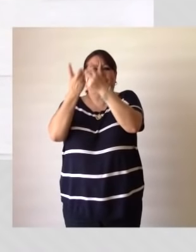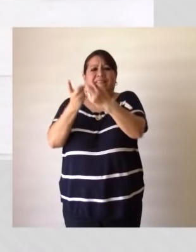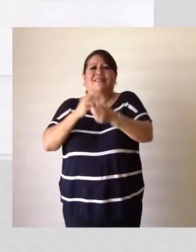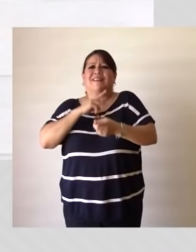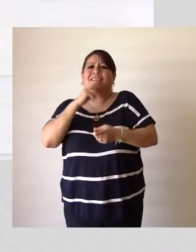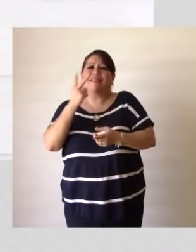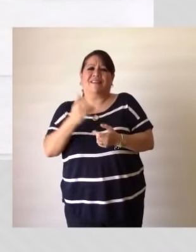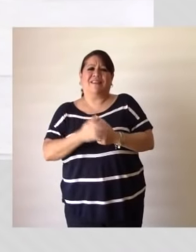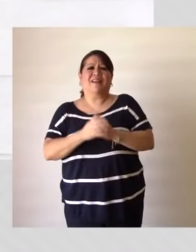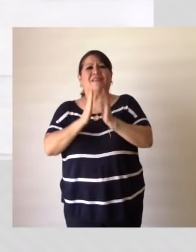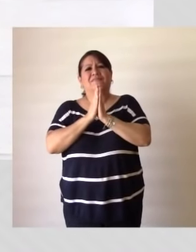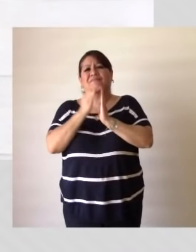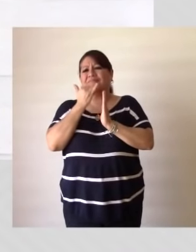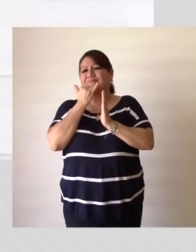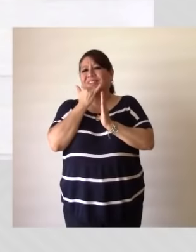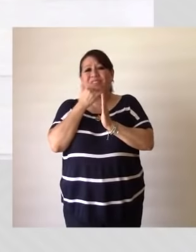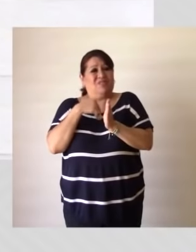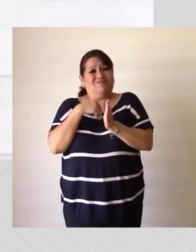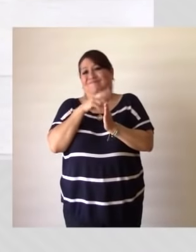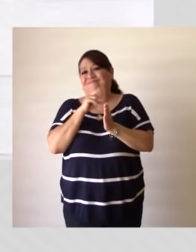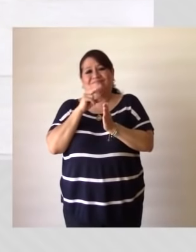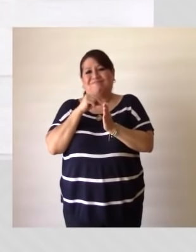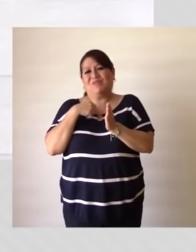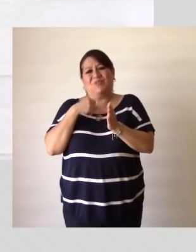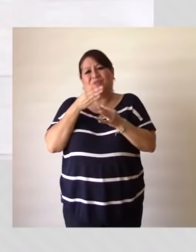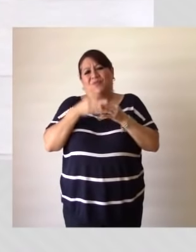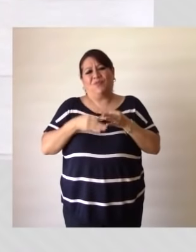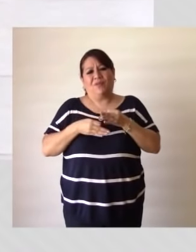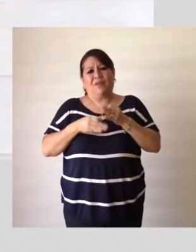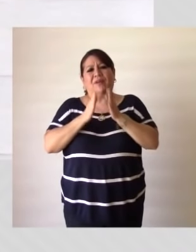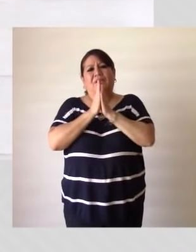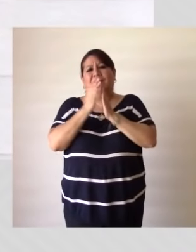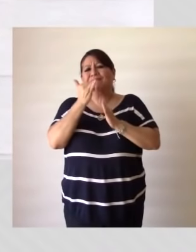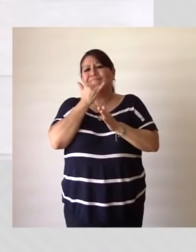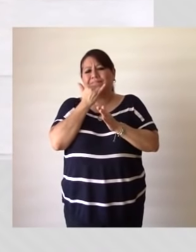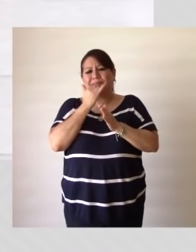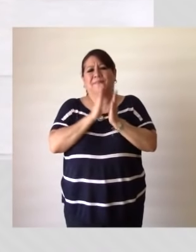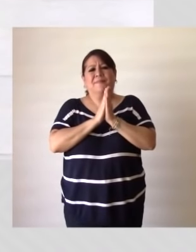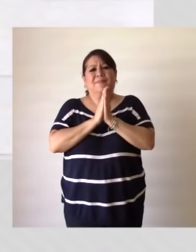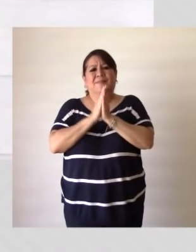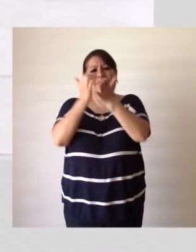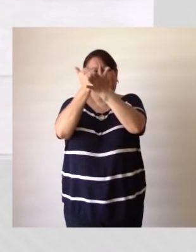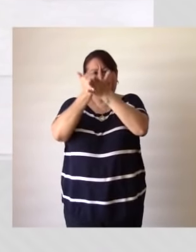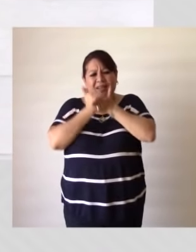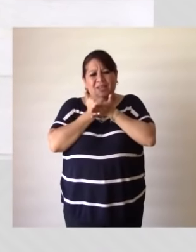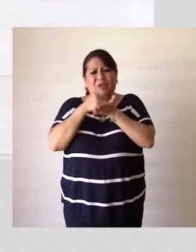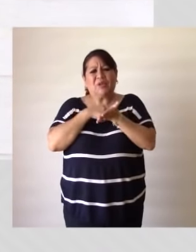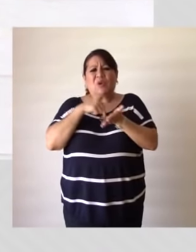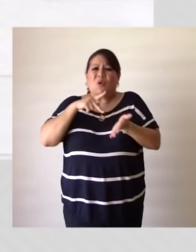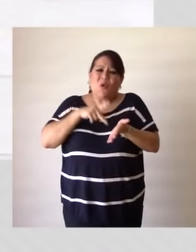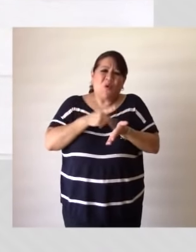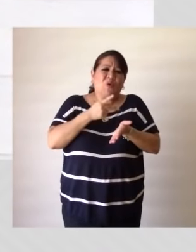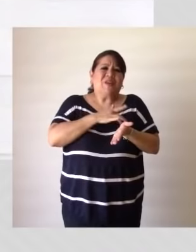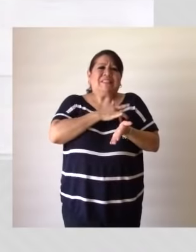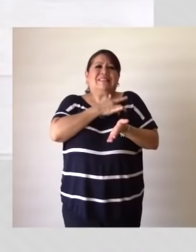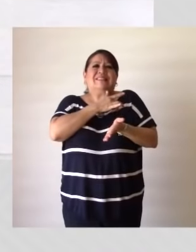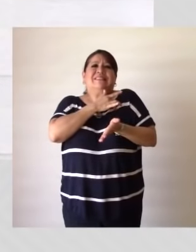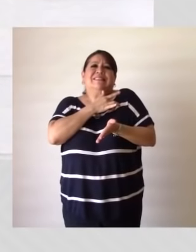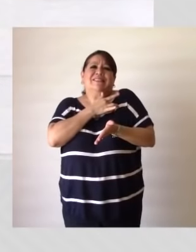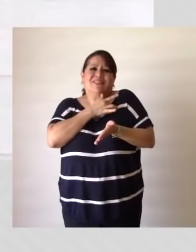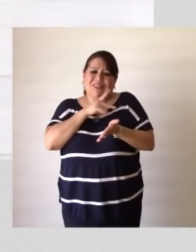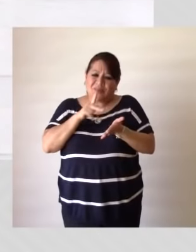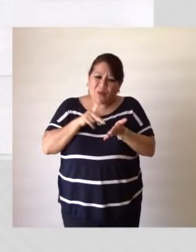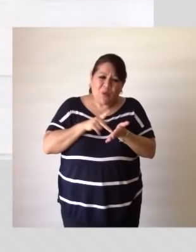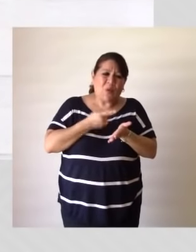y te pedimos que tú nos ayudes a recuperar esa sensibilidad y ser agradecidos y